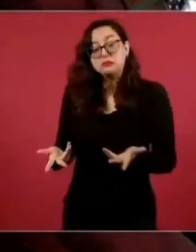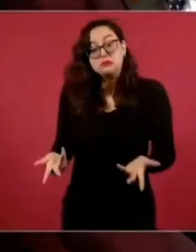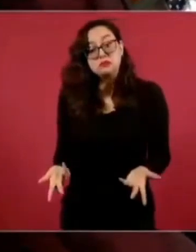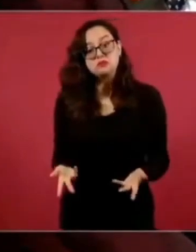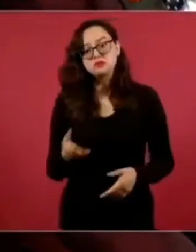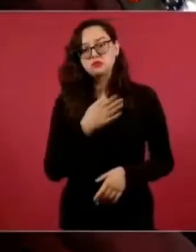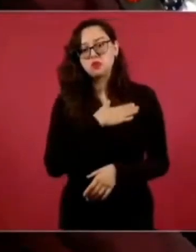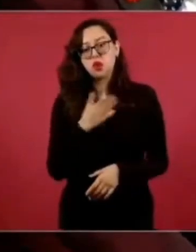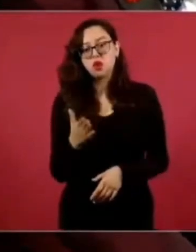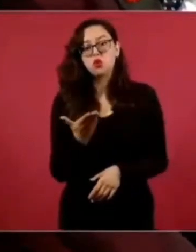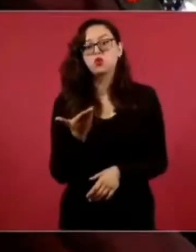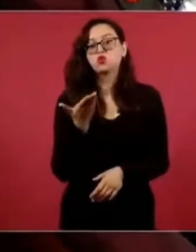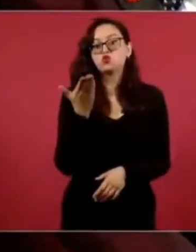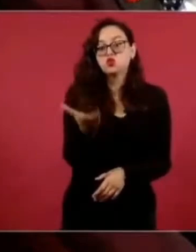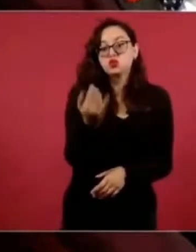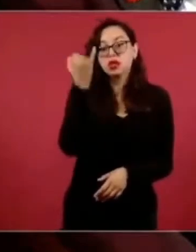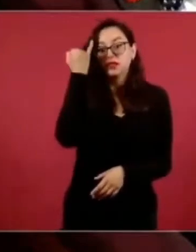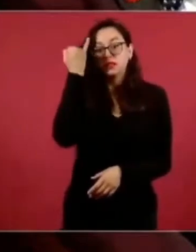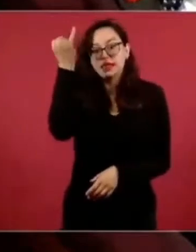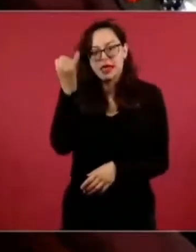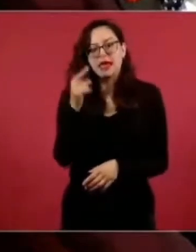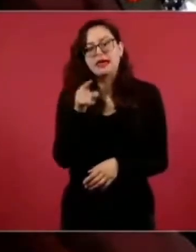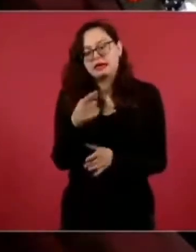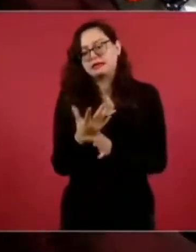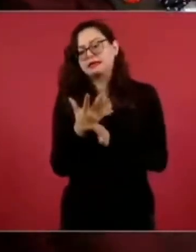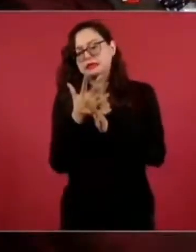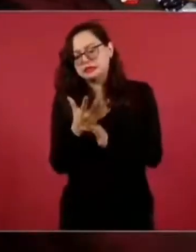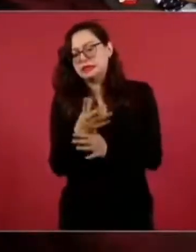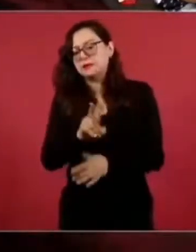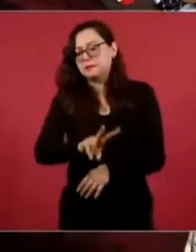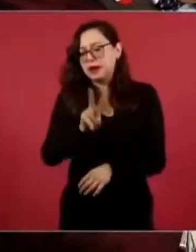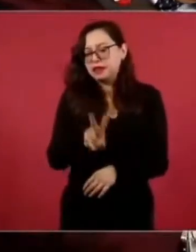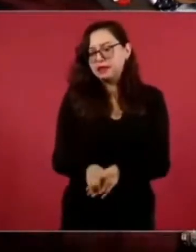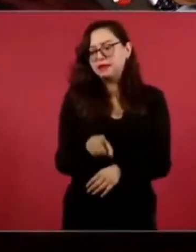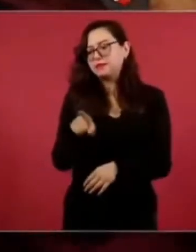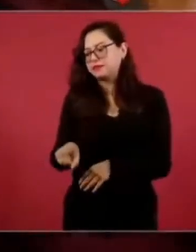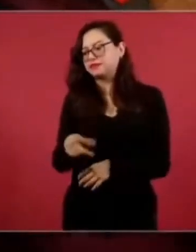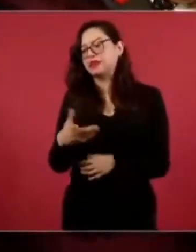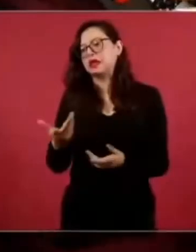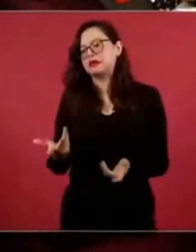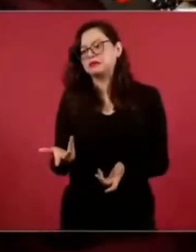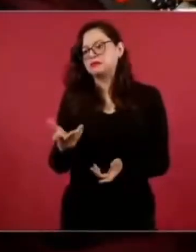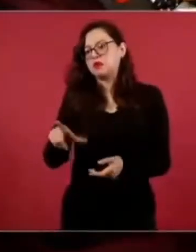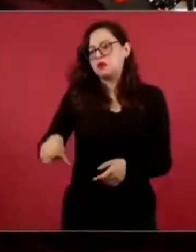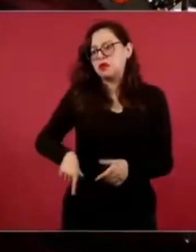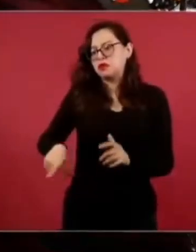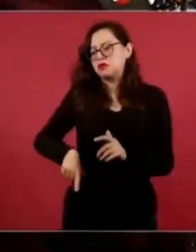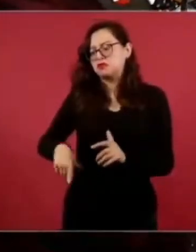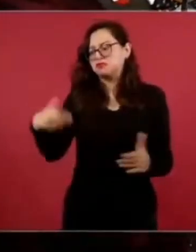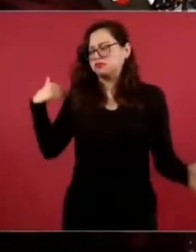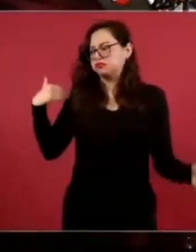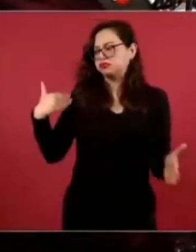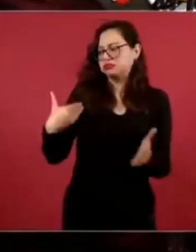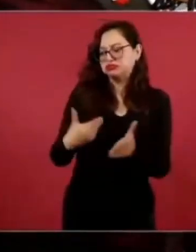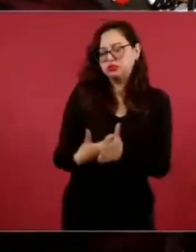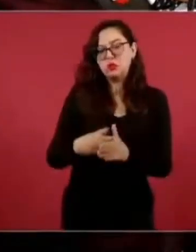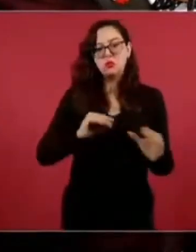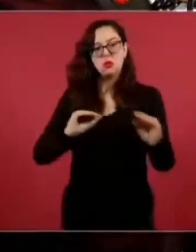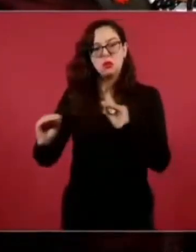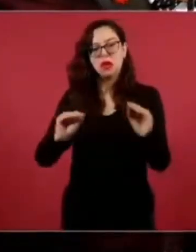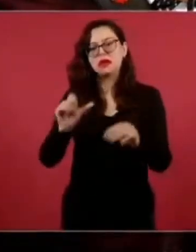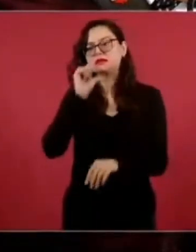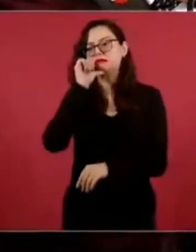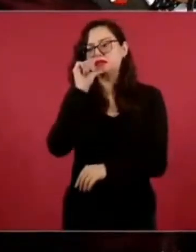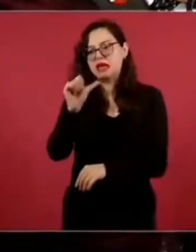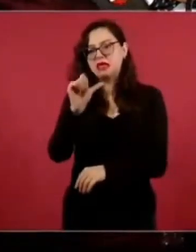trataba de un elefante, que había que ponerle patines, que había que moverlo. Y bueno, ahorita estamos entrando a un nuevo ciclo